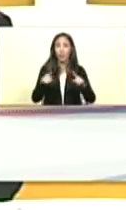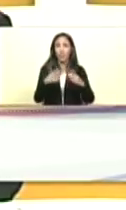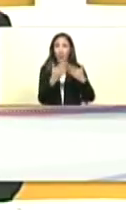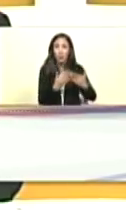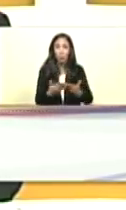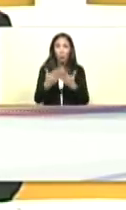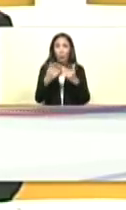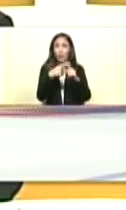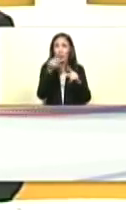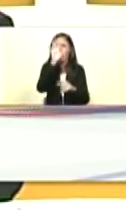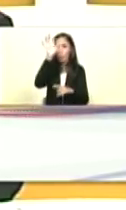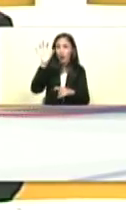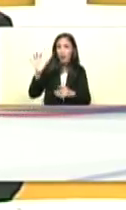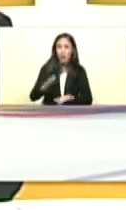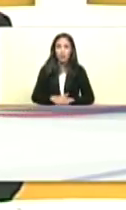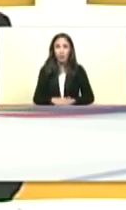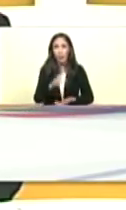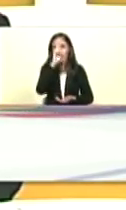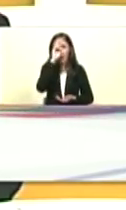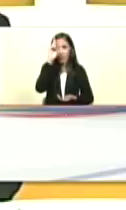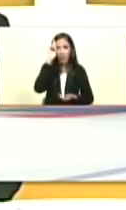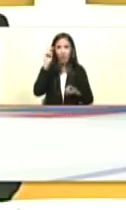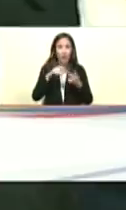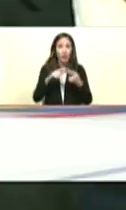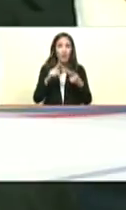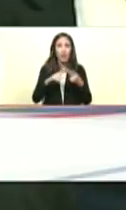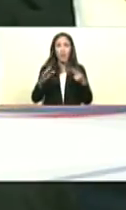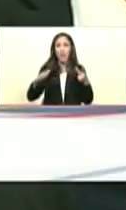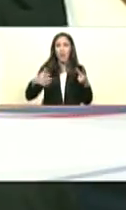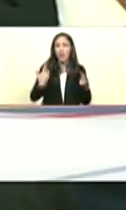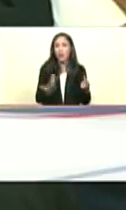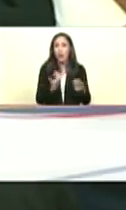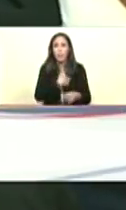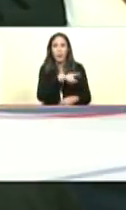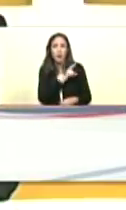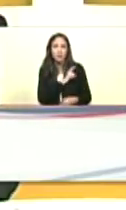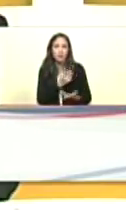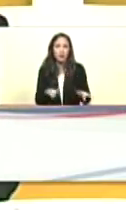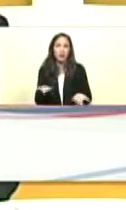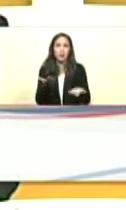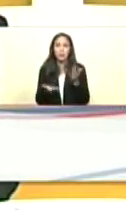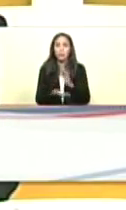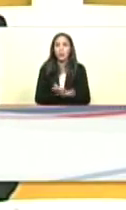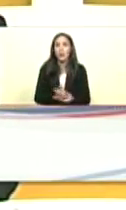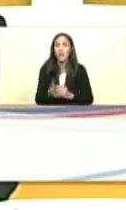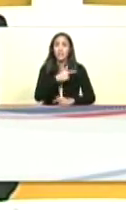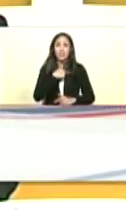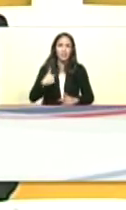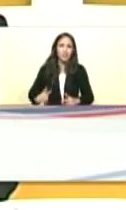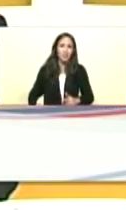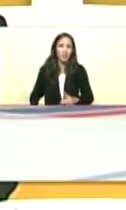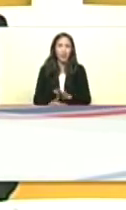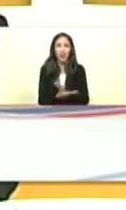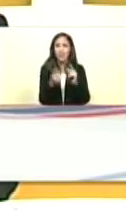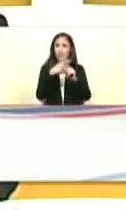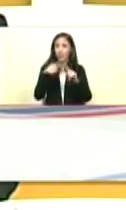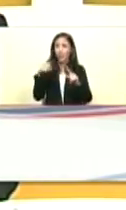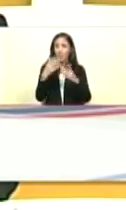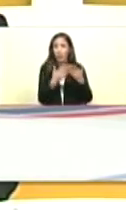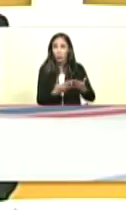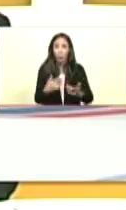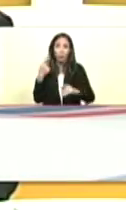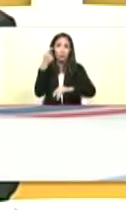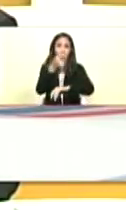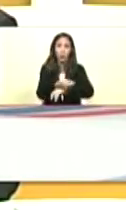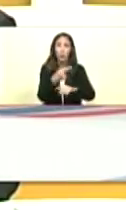en Madrid, nuestros hermanos españoles, y bueno, aquí en Venezuela, y una vasta experiencia en el mundo